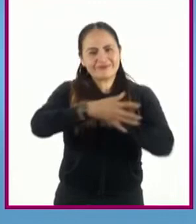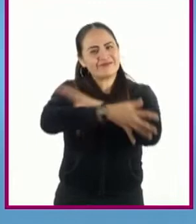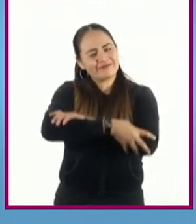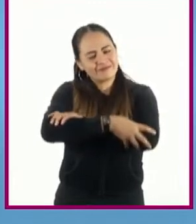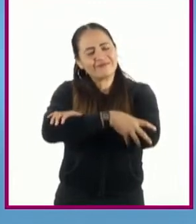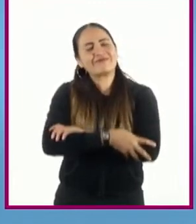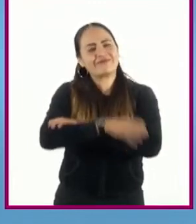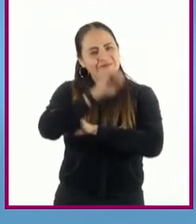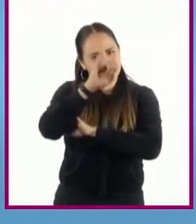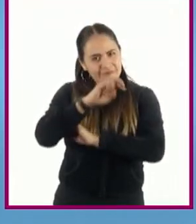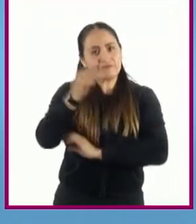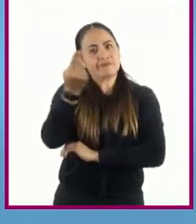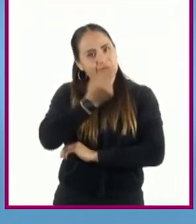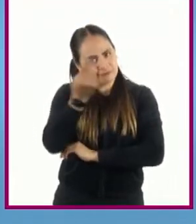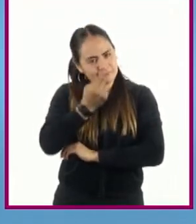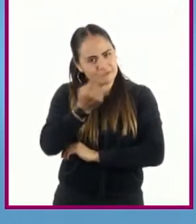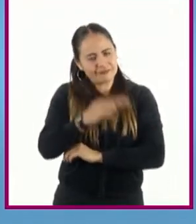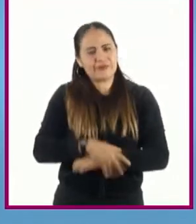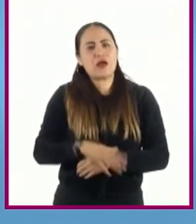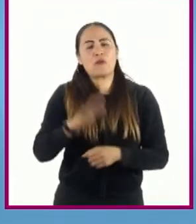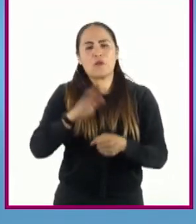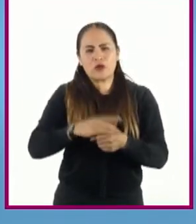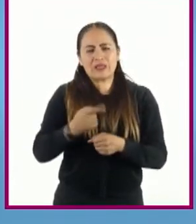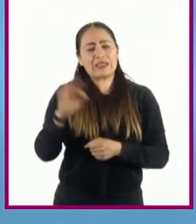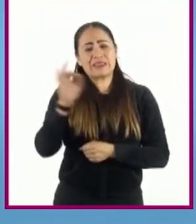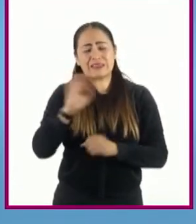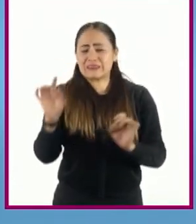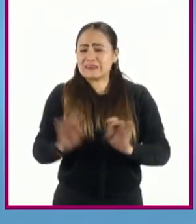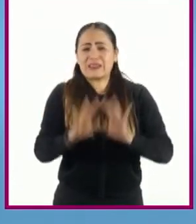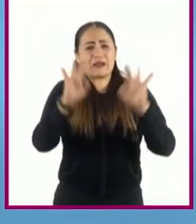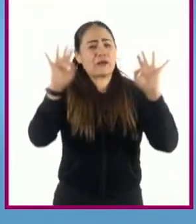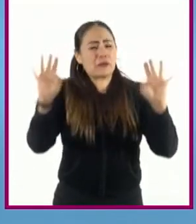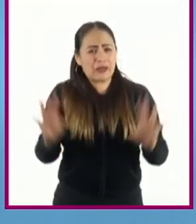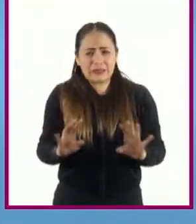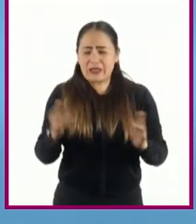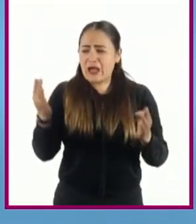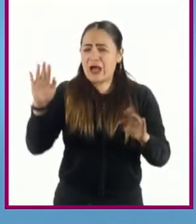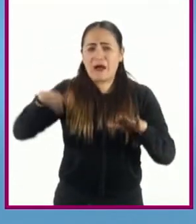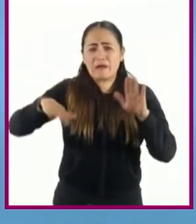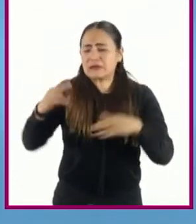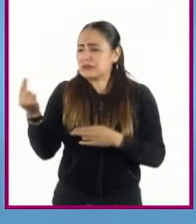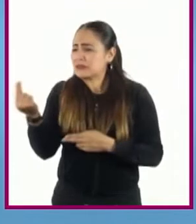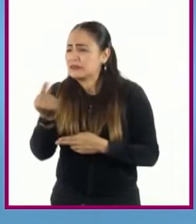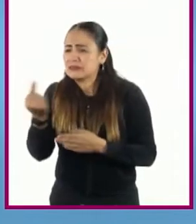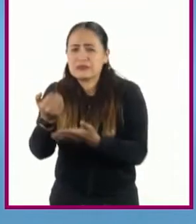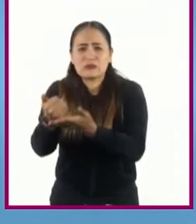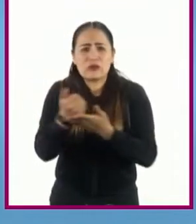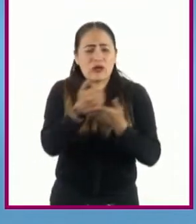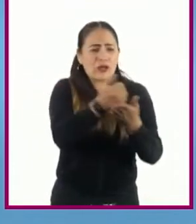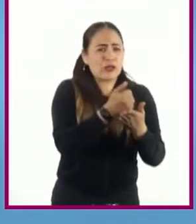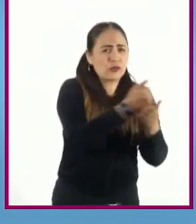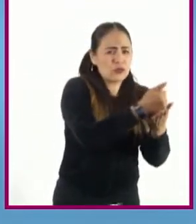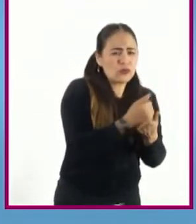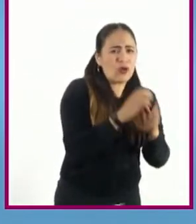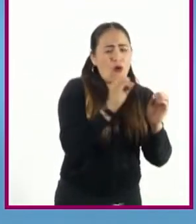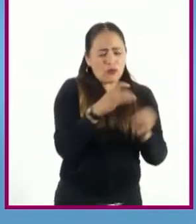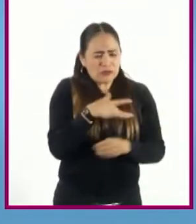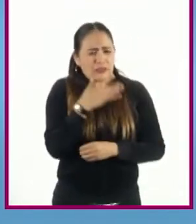exista, pues tarde o temprano tendremos necesidad de ayuda para obtener algo o recuperarnos de un